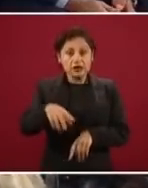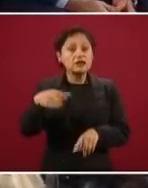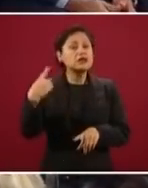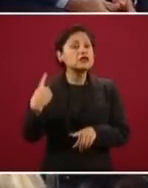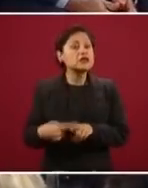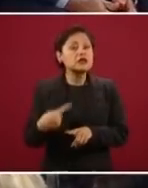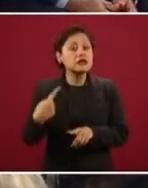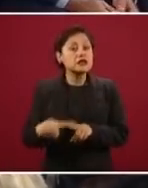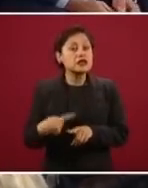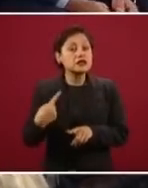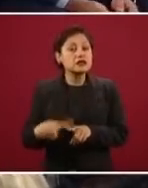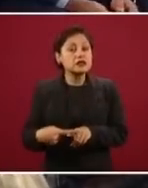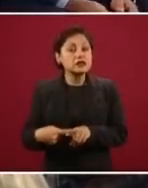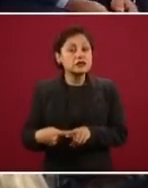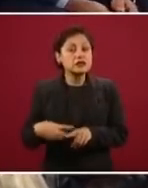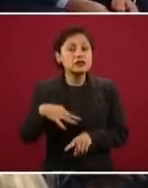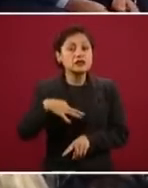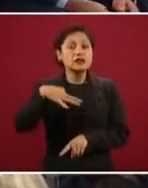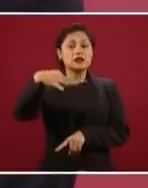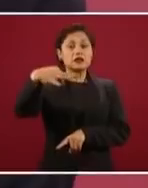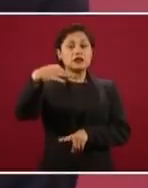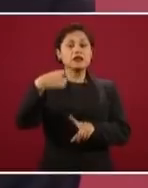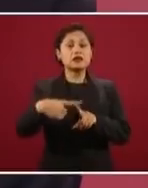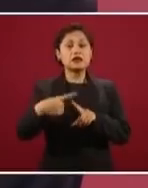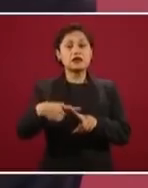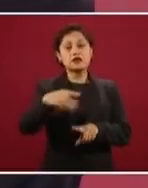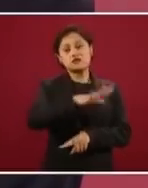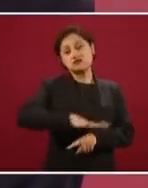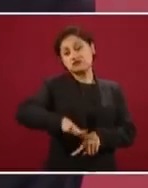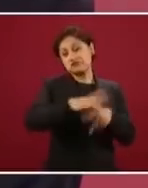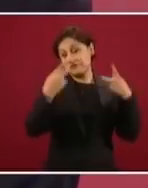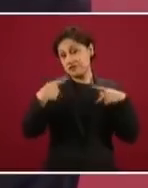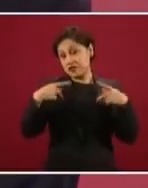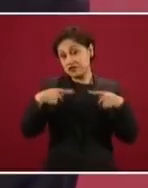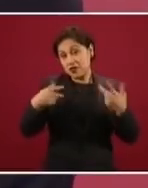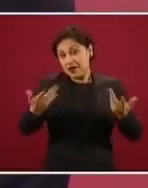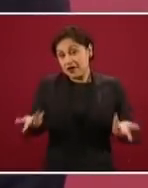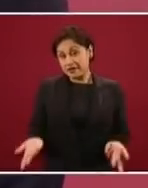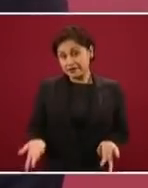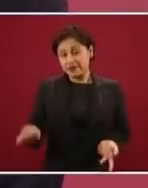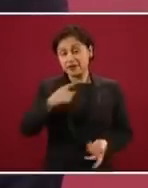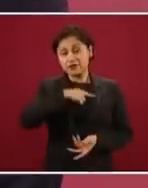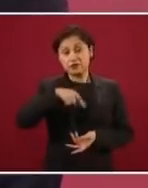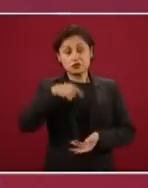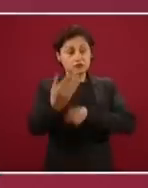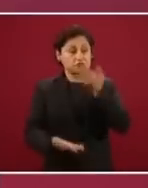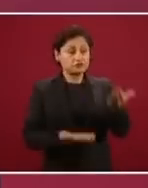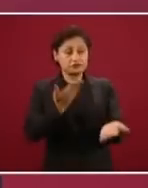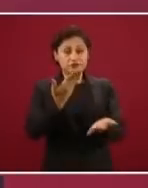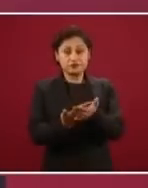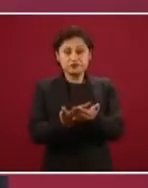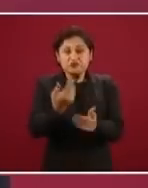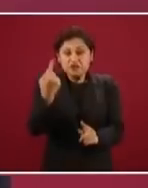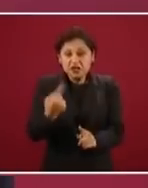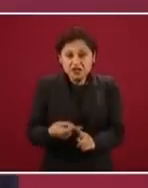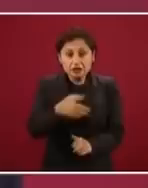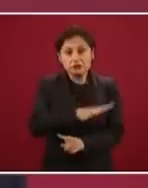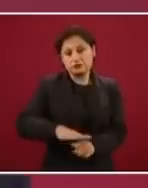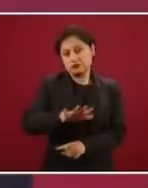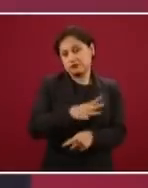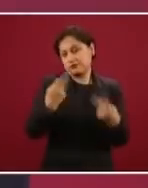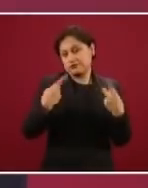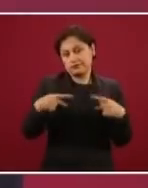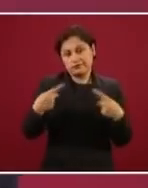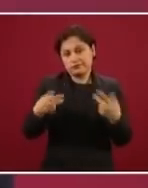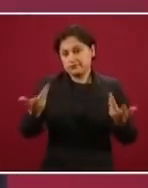al pueblo a los ciudadanos a quien debemos de servir a los ciudadanos entonces